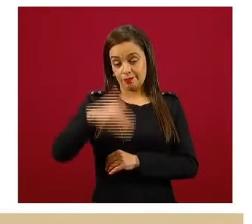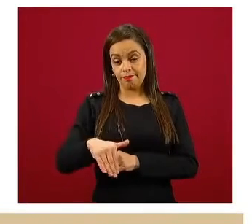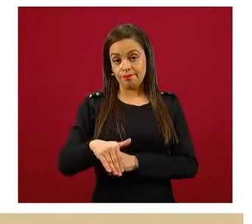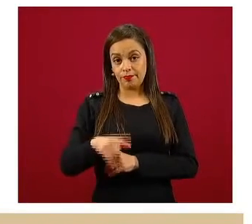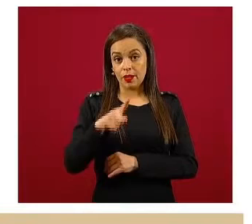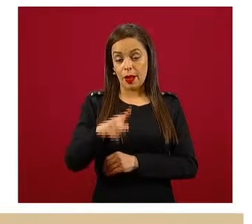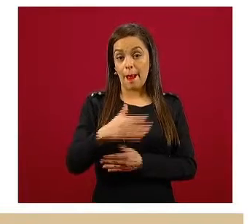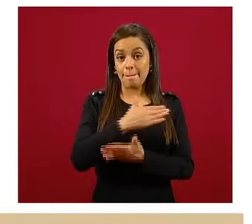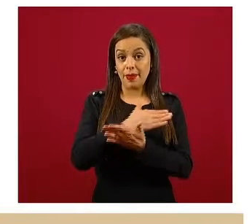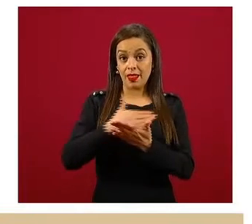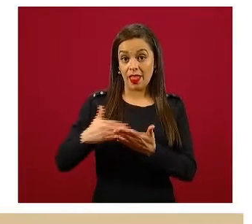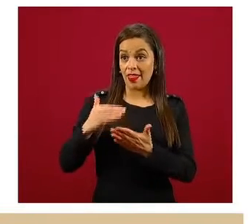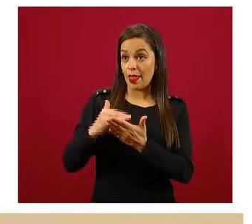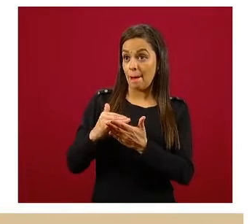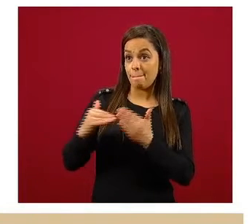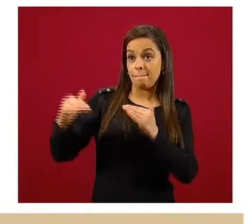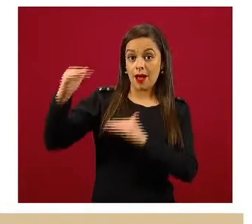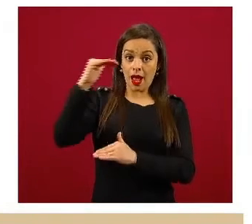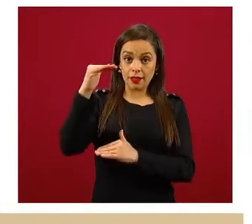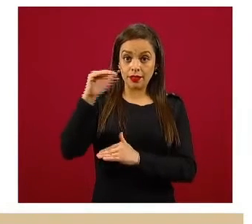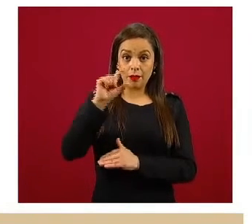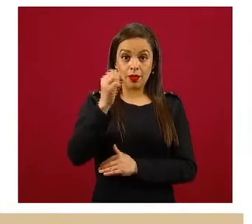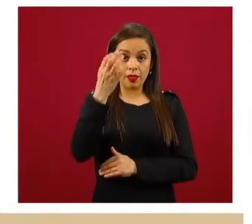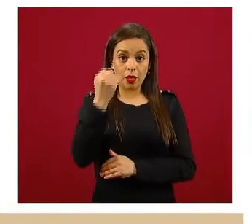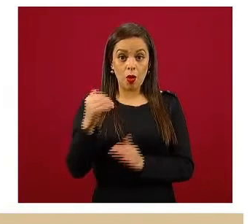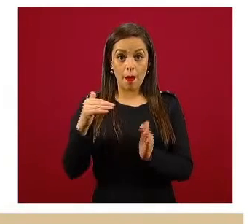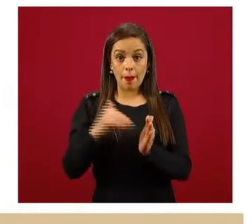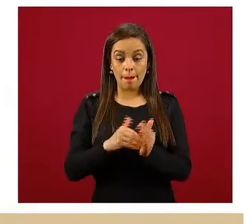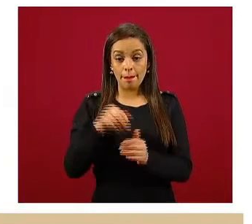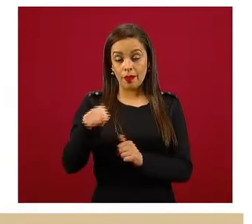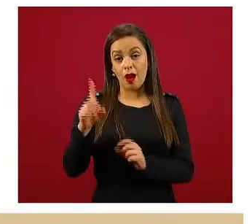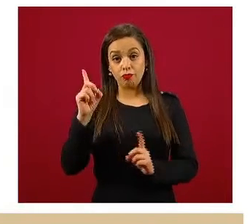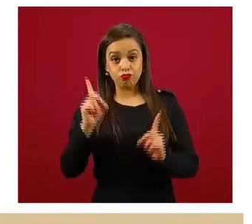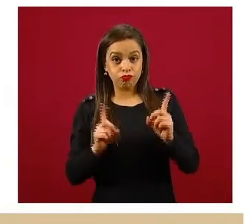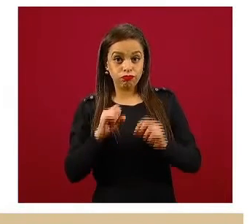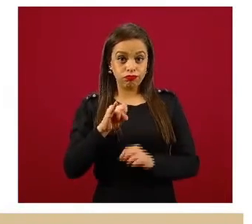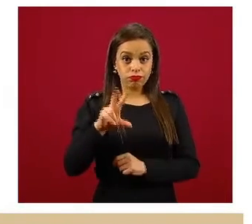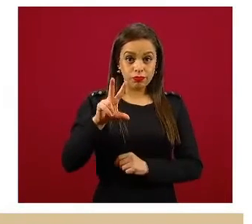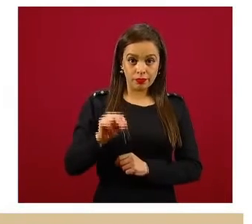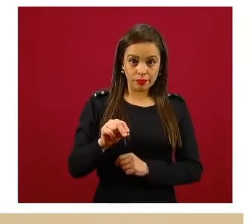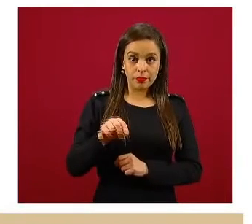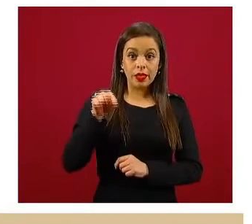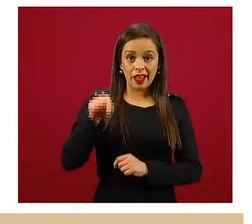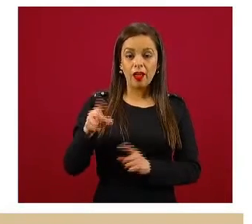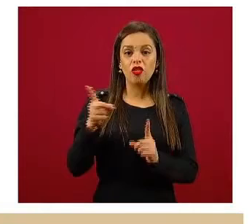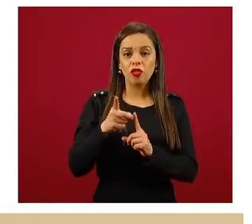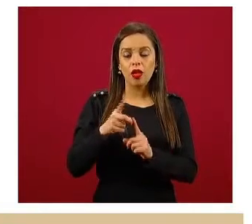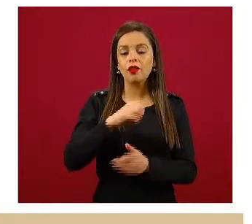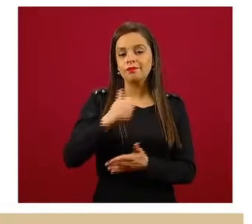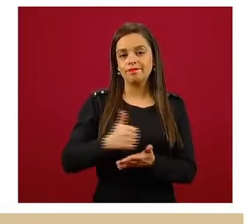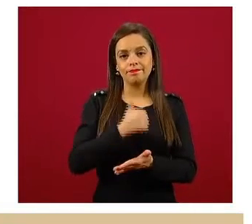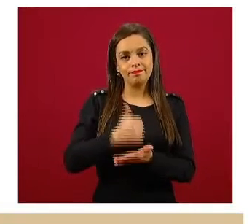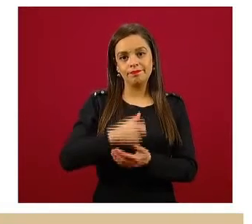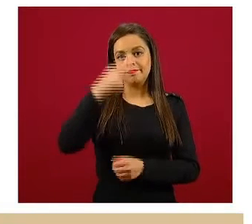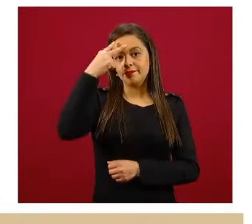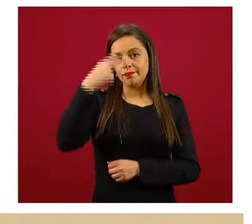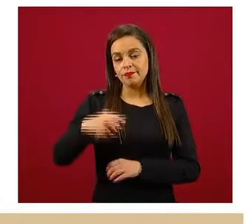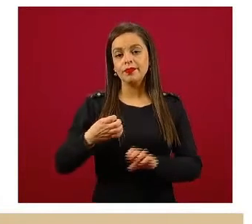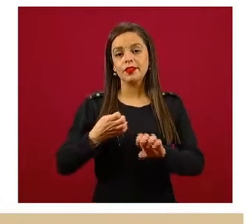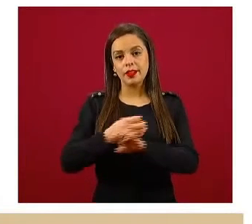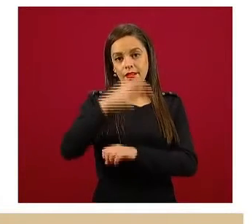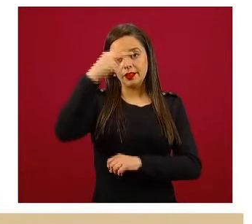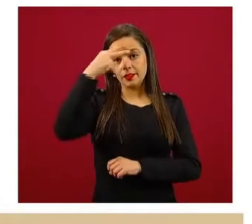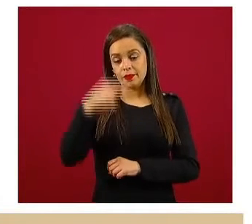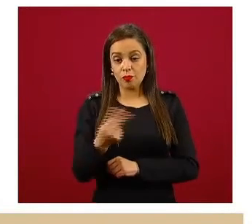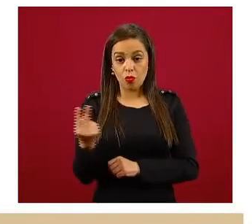mitad de estos casos, de estos 29,000 casos sospechosos, precisamente son casos de la Ciudad de México y del Estado de México. Solamente estas